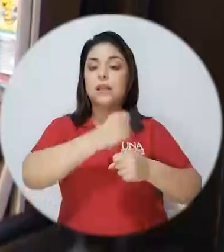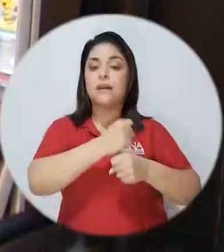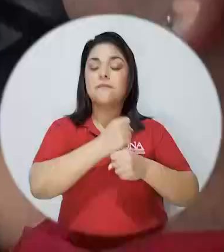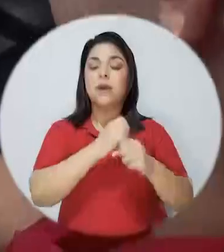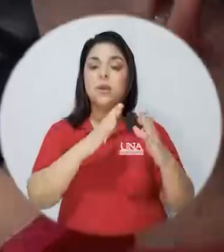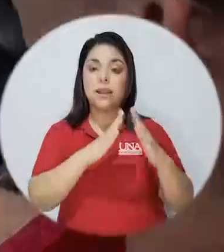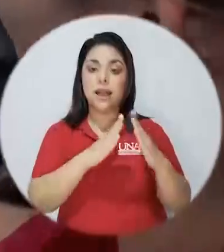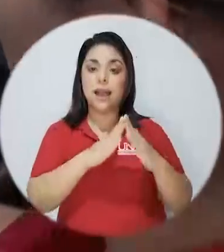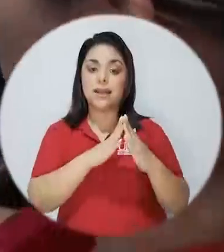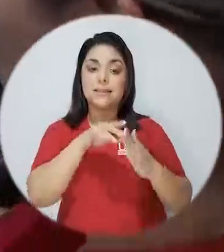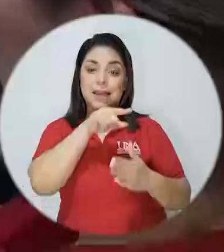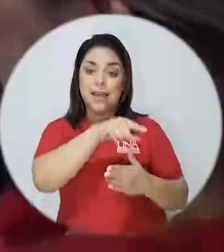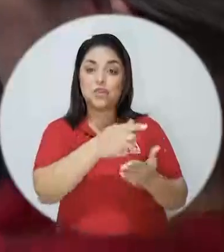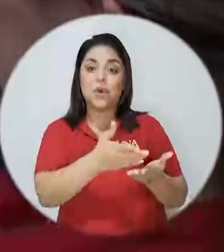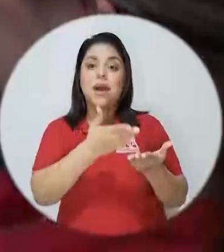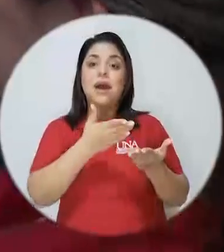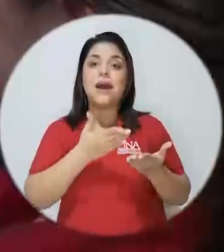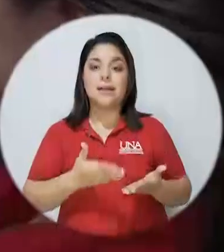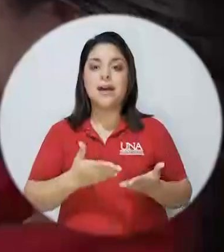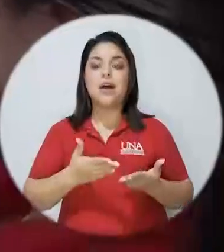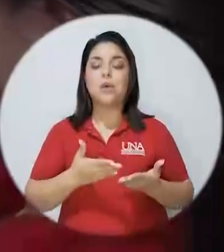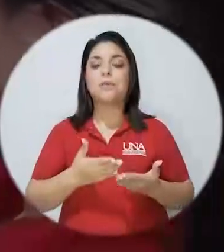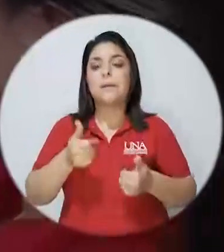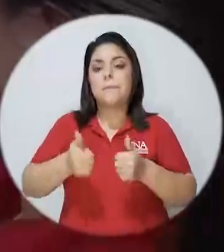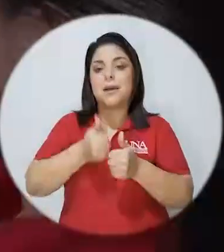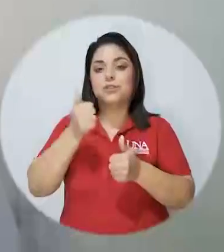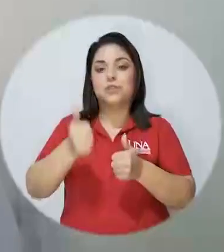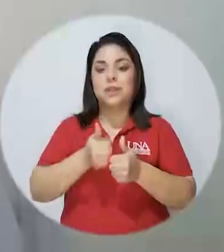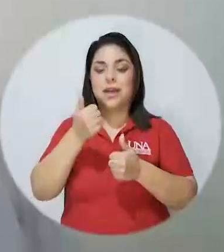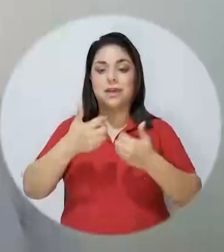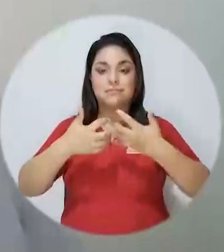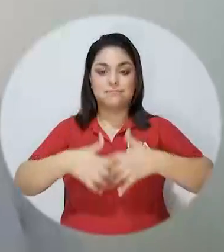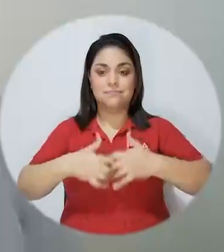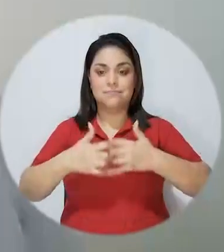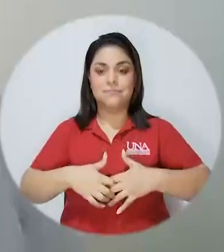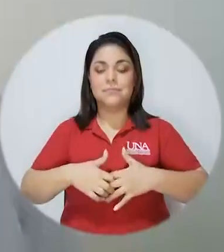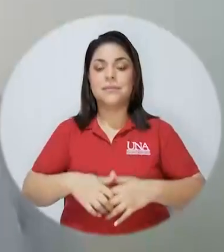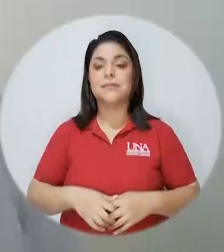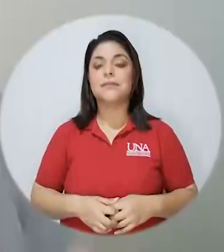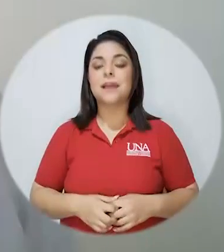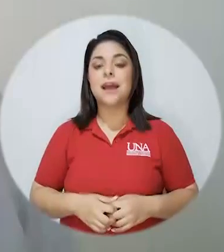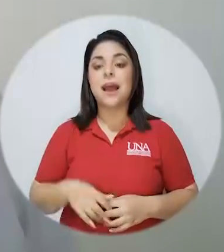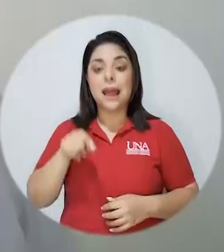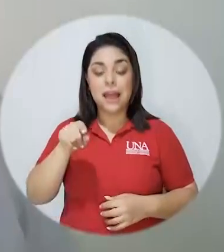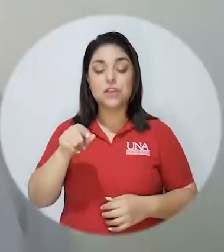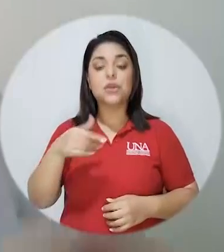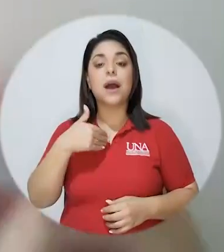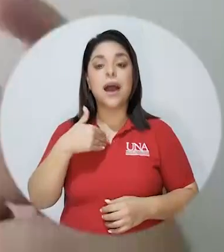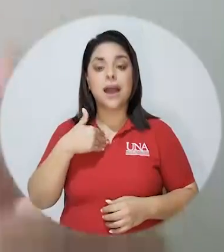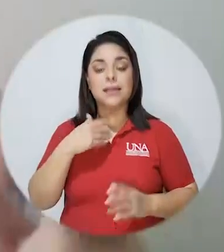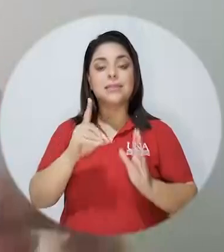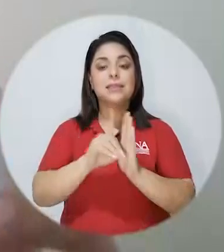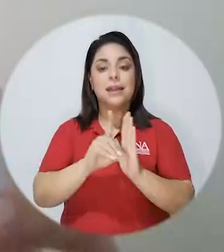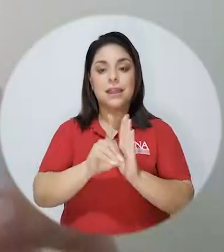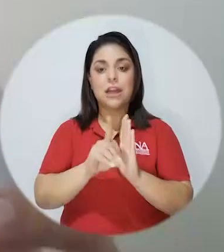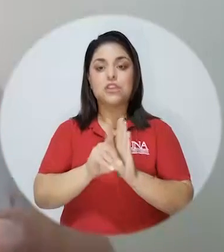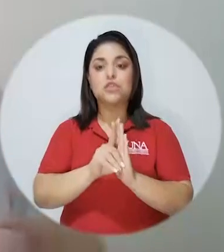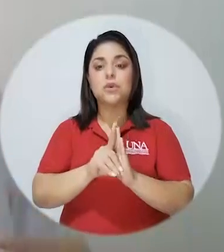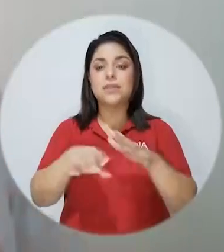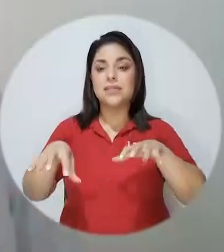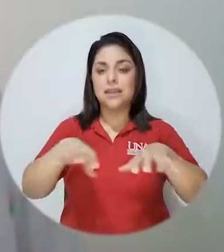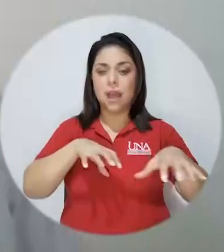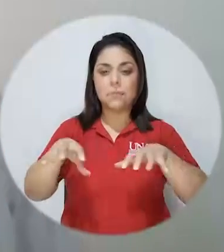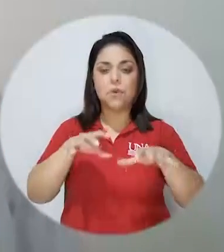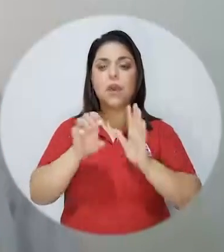que se ha generado, digamos, implícitamente en la mayoría de organizaciones. Una de las grandes características que tiene el derecho es justamente el carácter dinámico, que implica